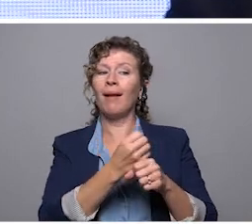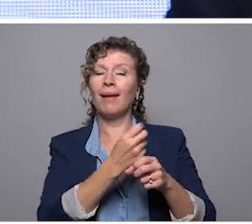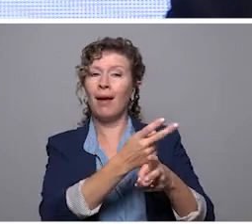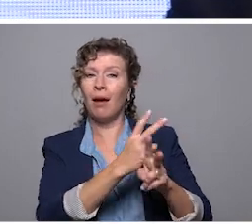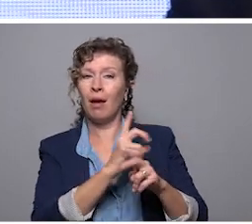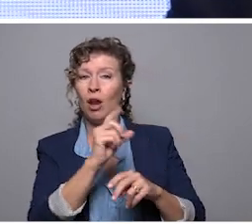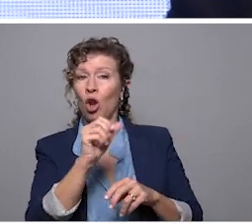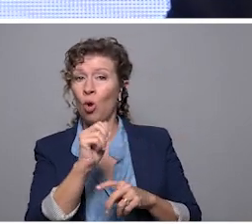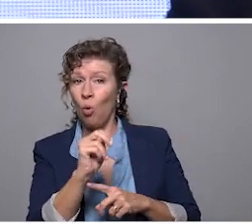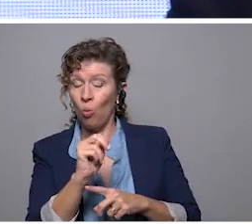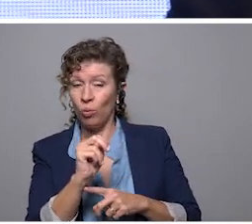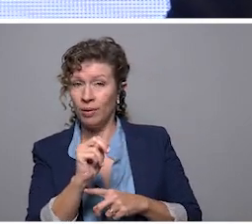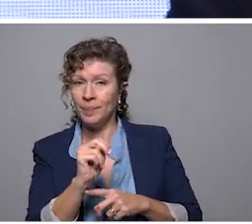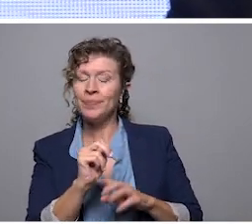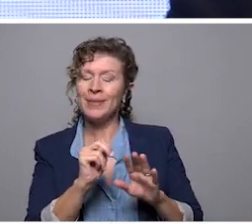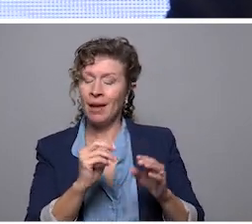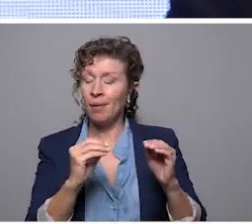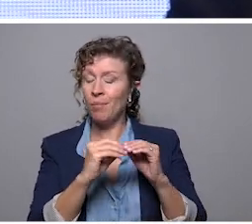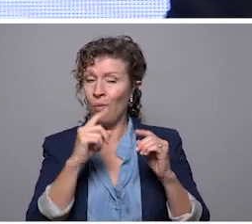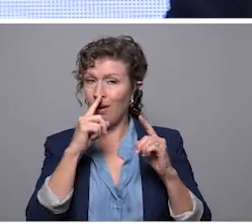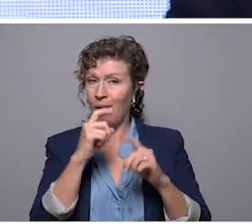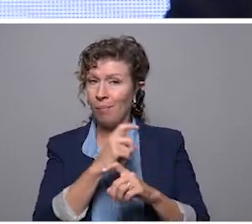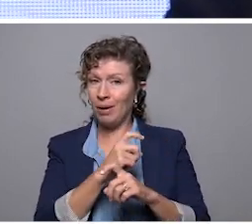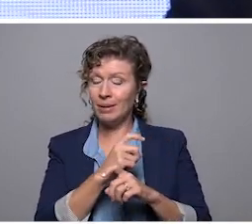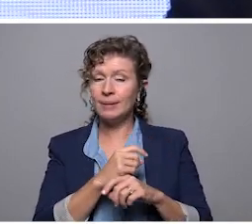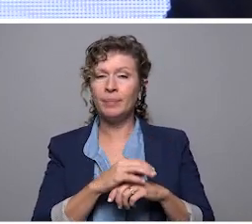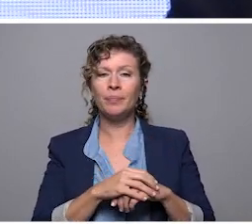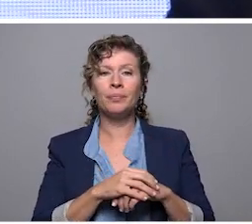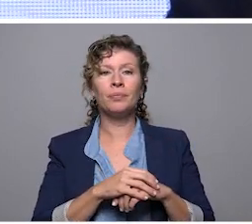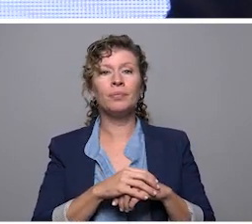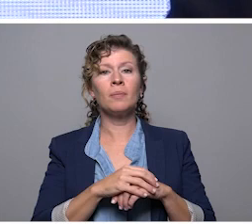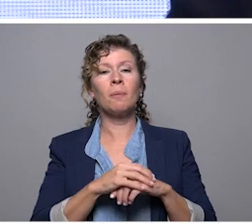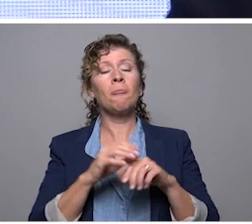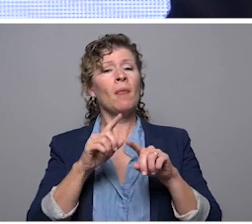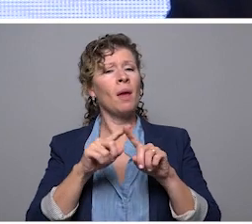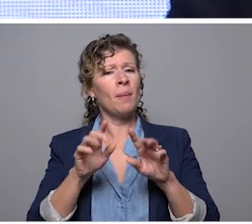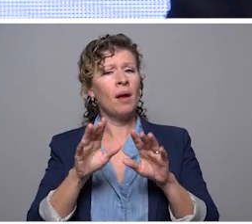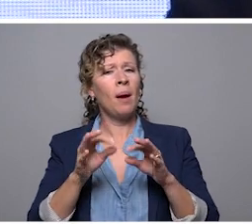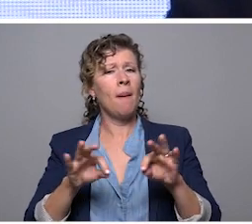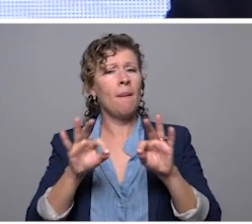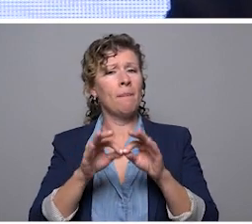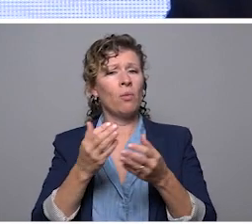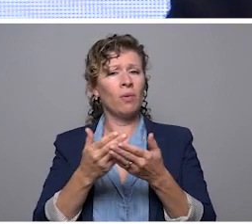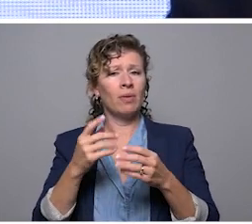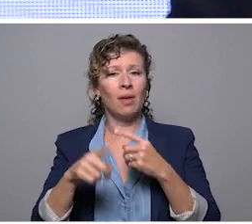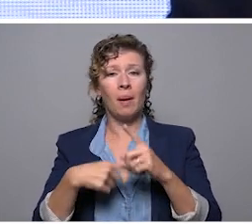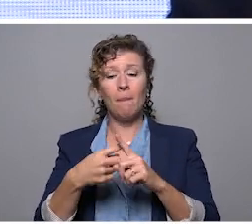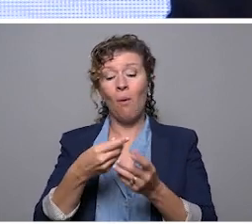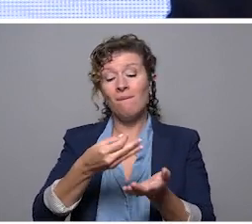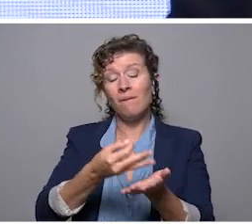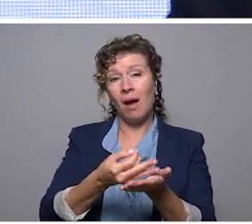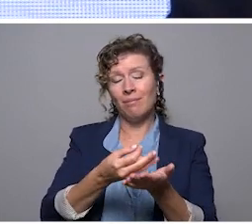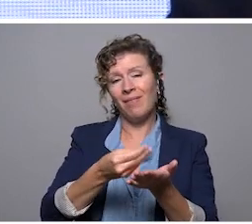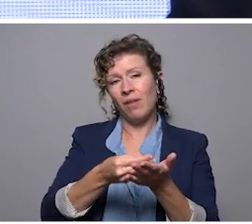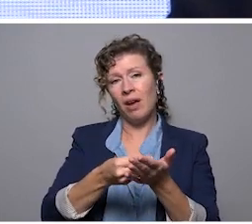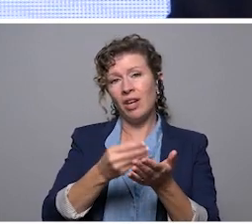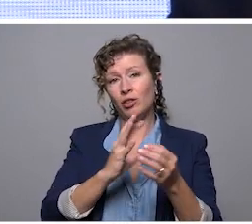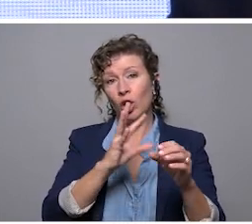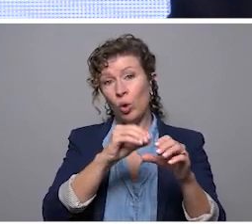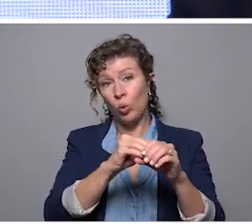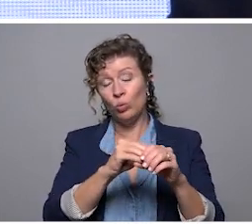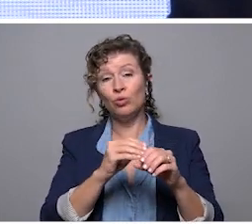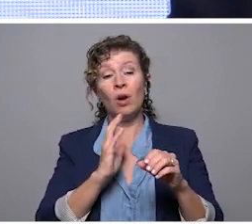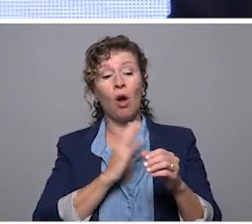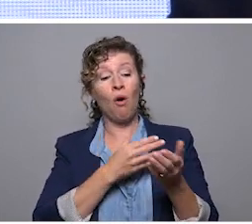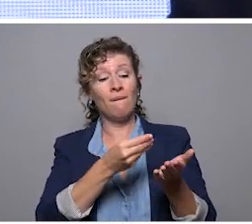acaba de explicar Elizabeth pero lo que importa de la inclusión financiera son servicios financieros adaptados es decir